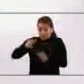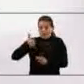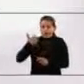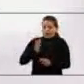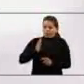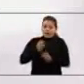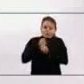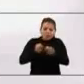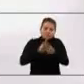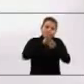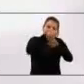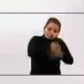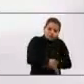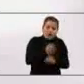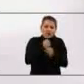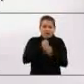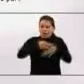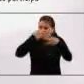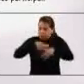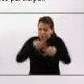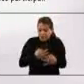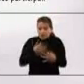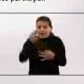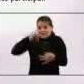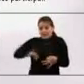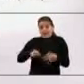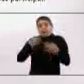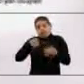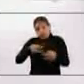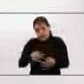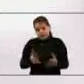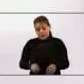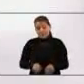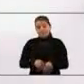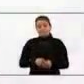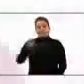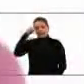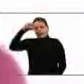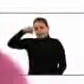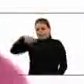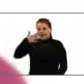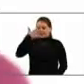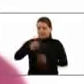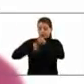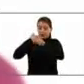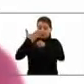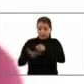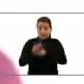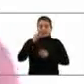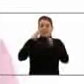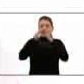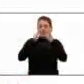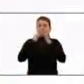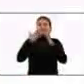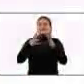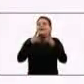estos accedan a puestos de trabajo dignos, con protección social y salario decente. El Plan Quinquenal de Vivienda